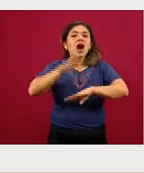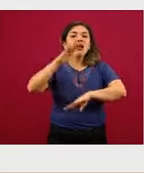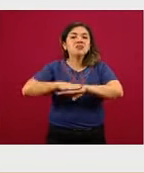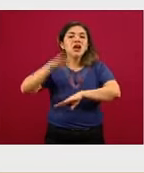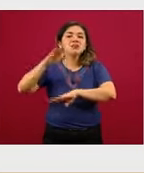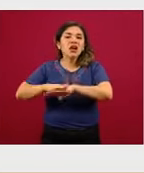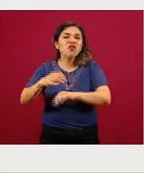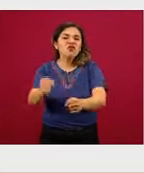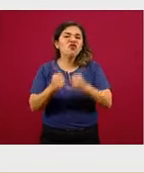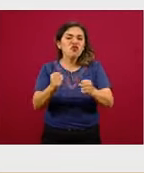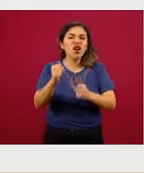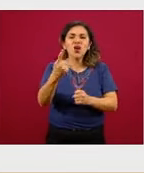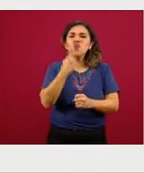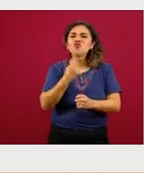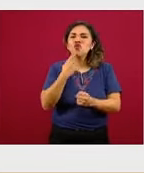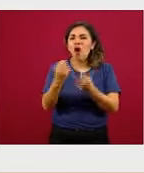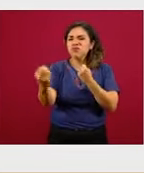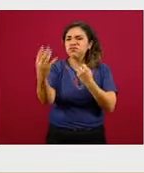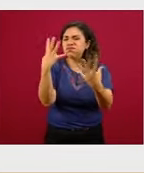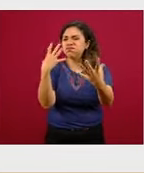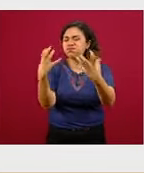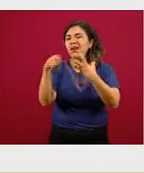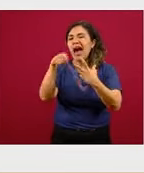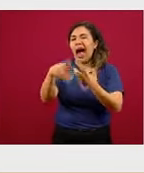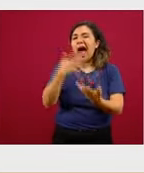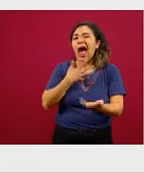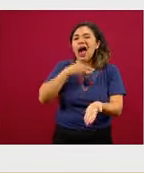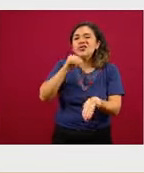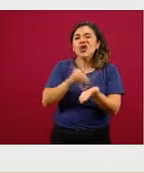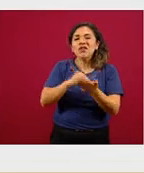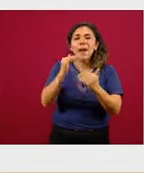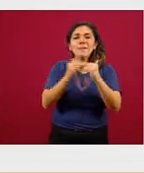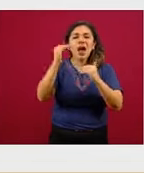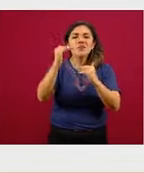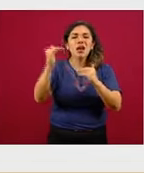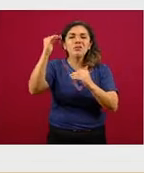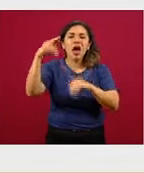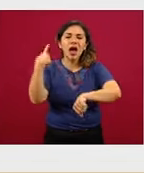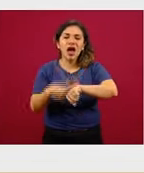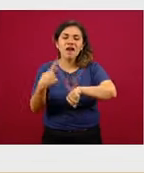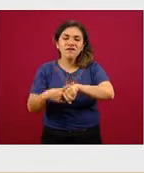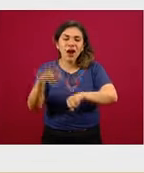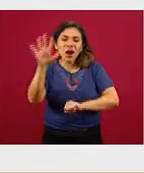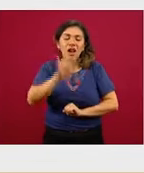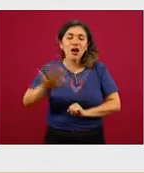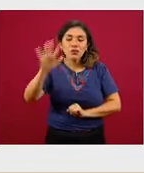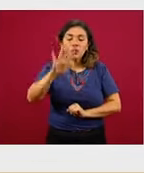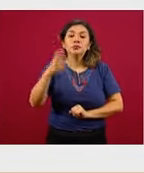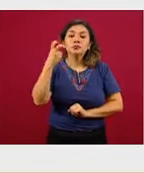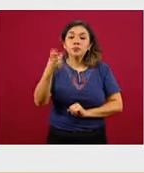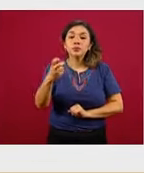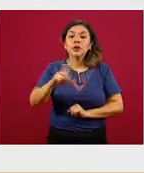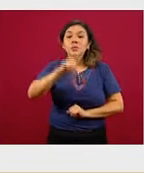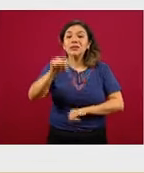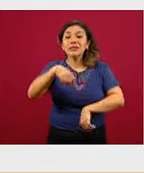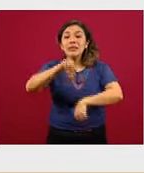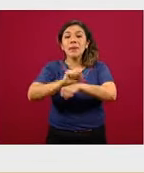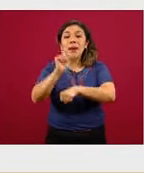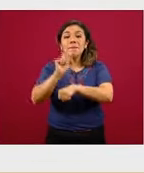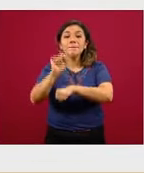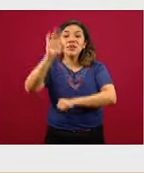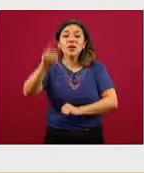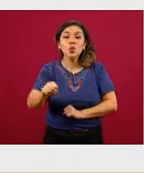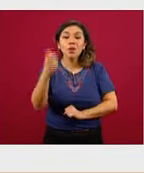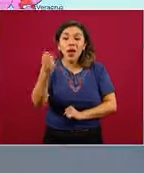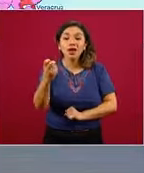incrementan las intensidades de los rojos, lo que quiere decir que sigue subiendo la transmisión en estos municipios, y aquí tenemos la 29,